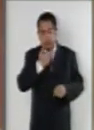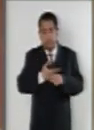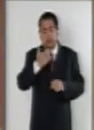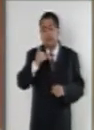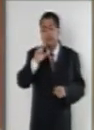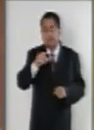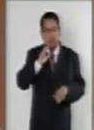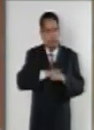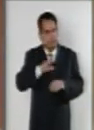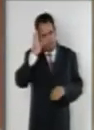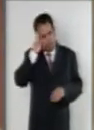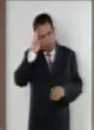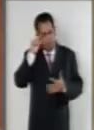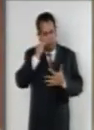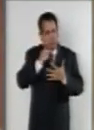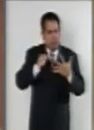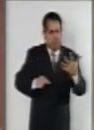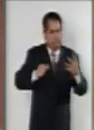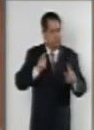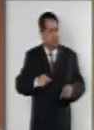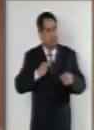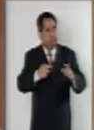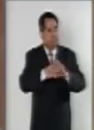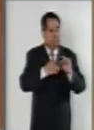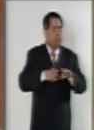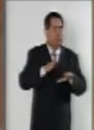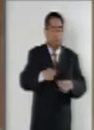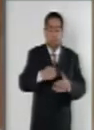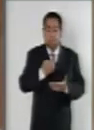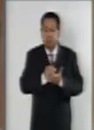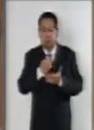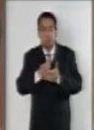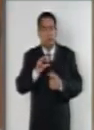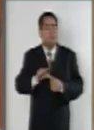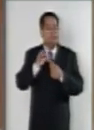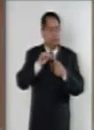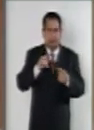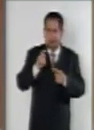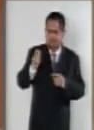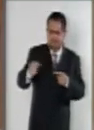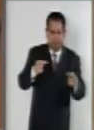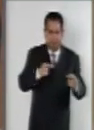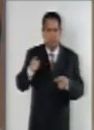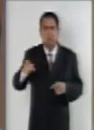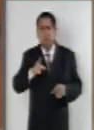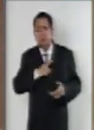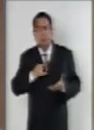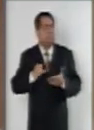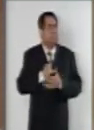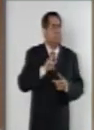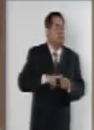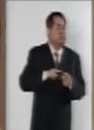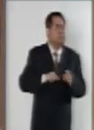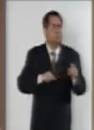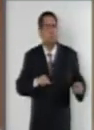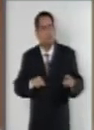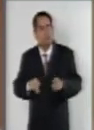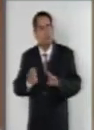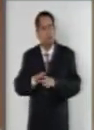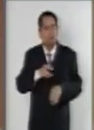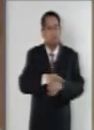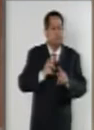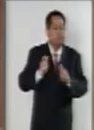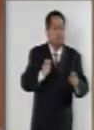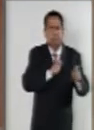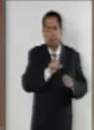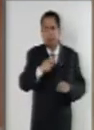Hacienda para todo lo que tenga que ver con las zonas económicas especiales. Decide dónde se ubican, cómo operan, a quién